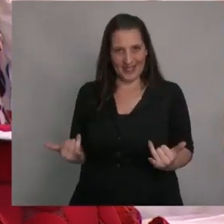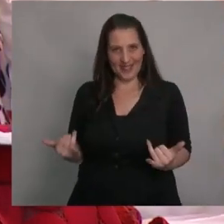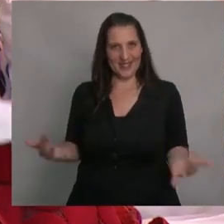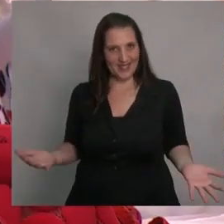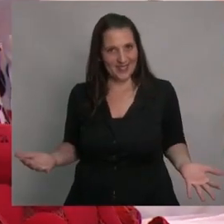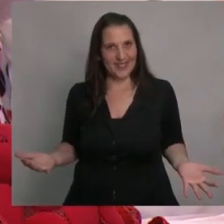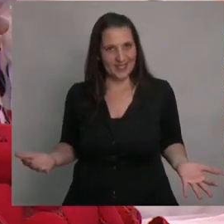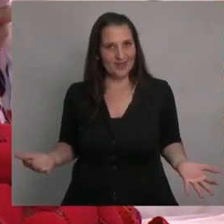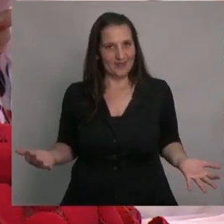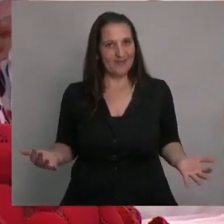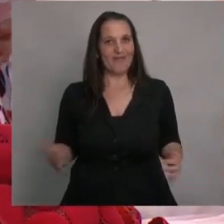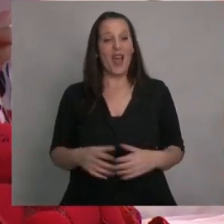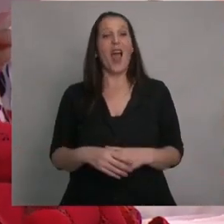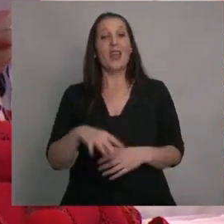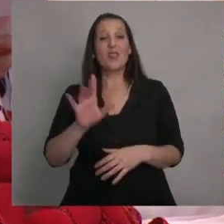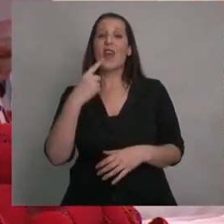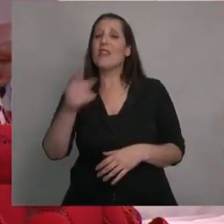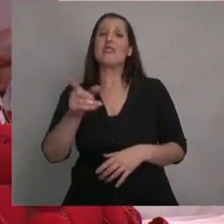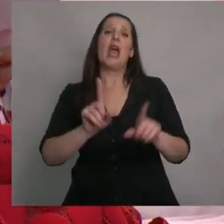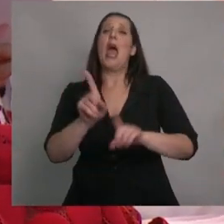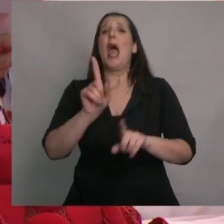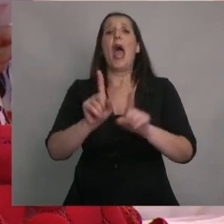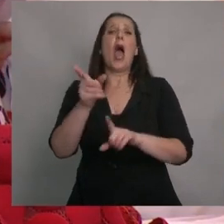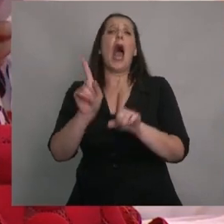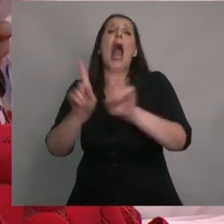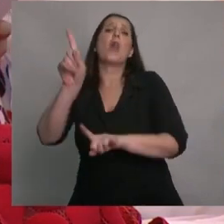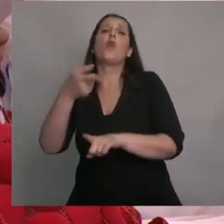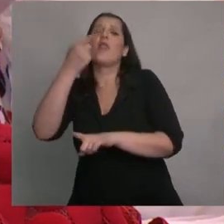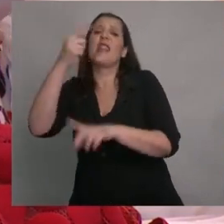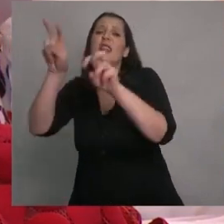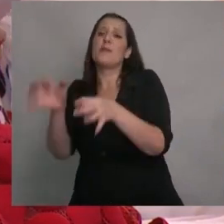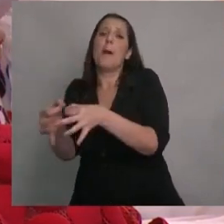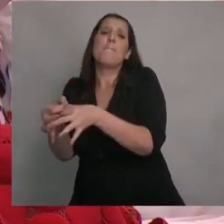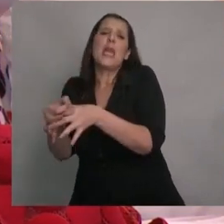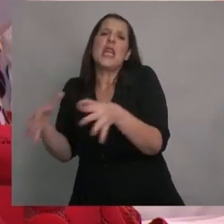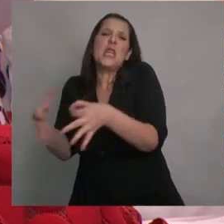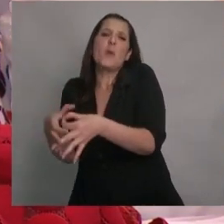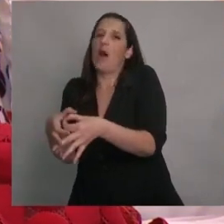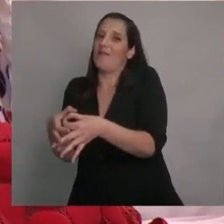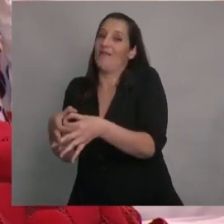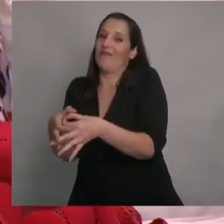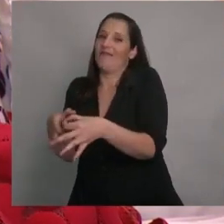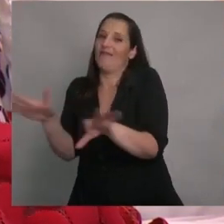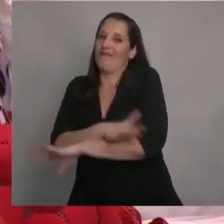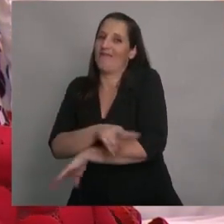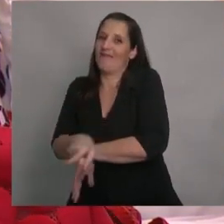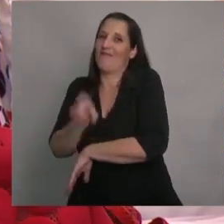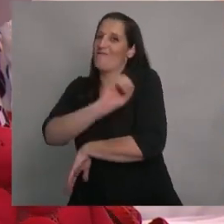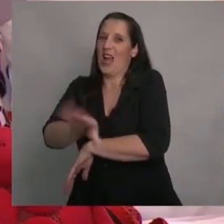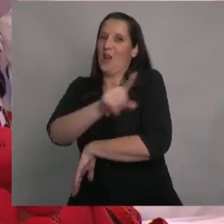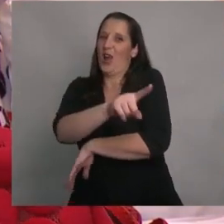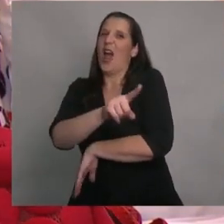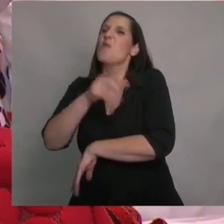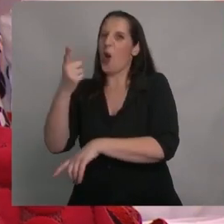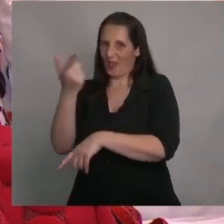Y nos muestran con esto que la minoritización es un error, porque lo colocan en el centro de sus intereses, en el